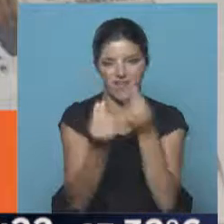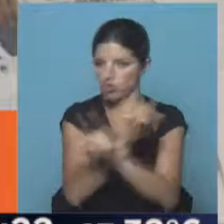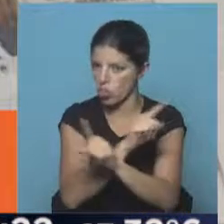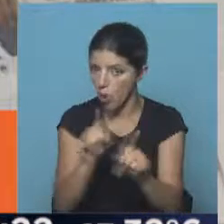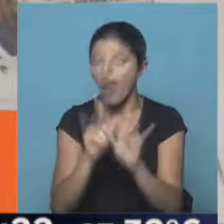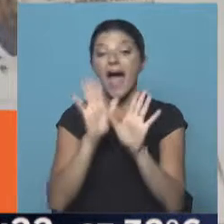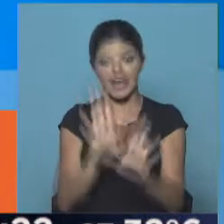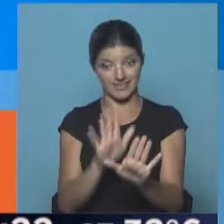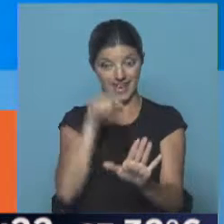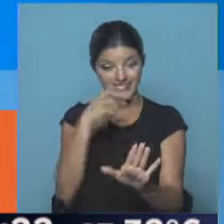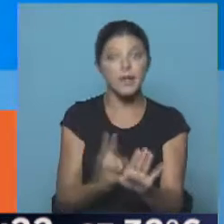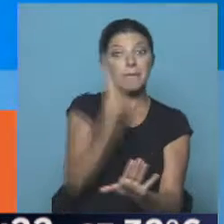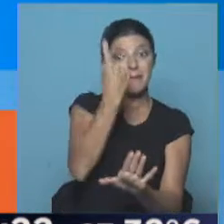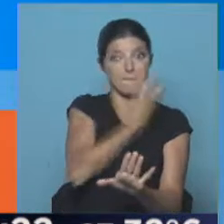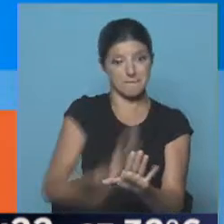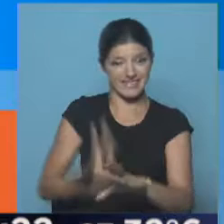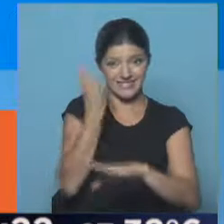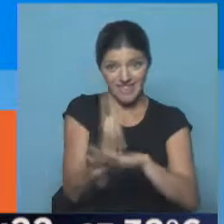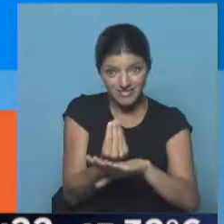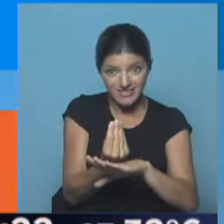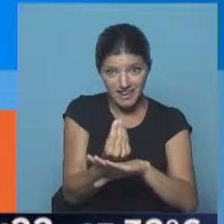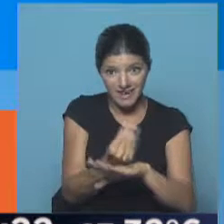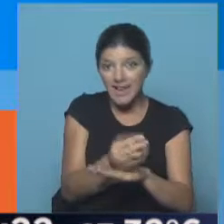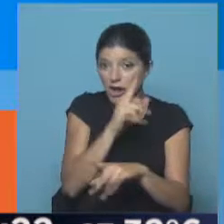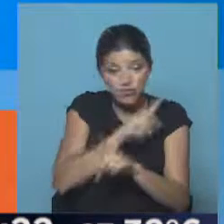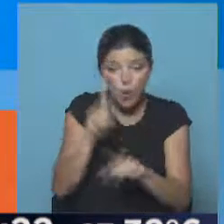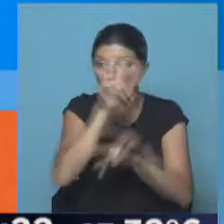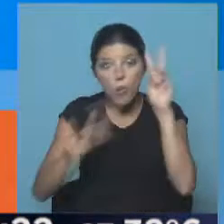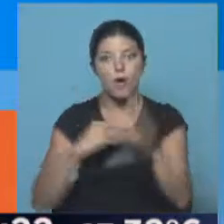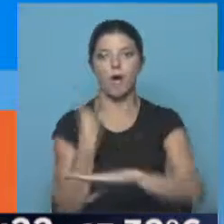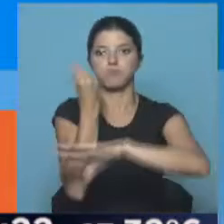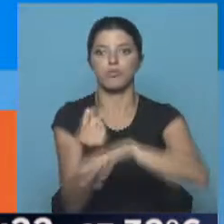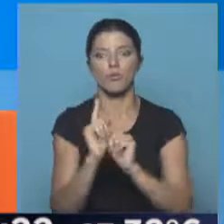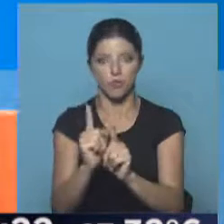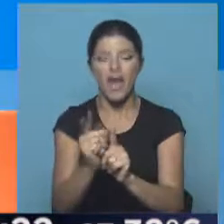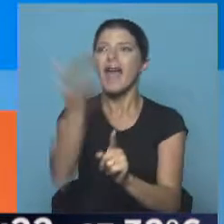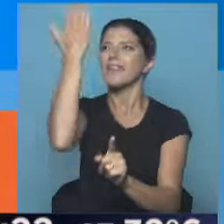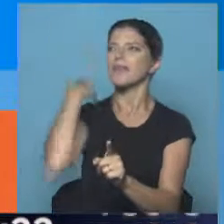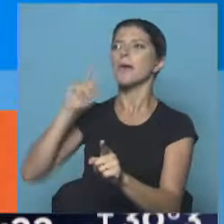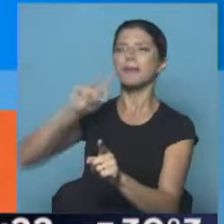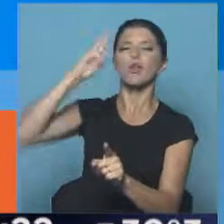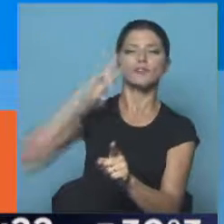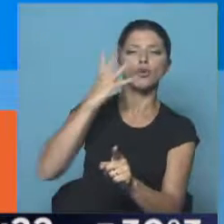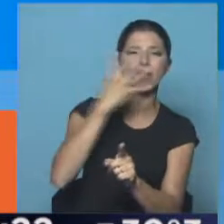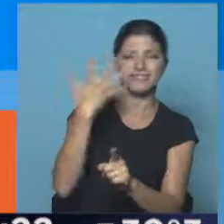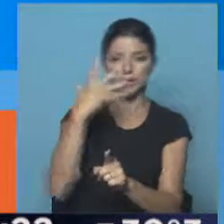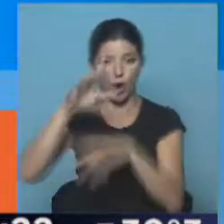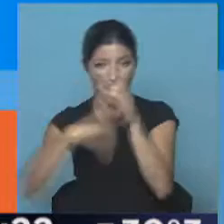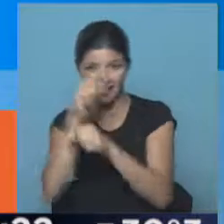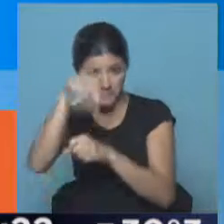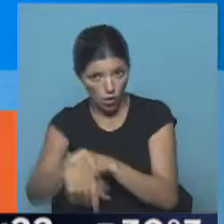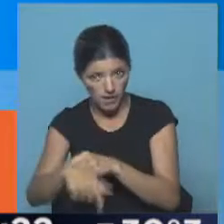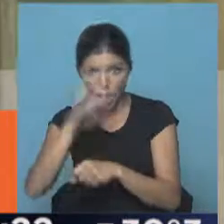convirtiéndose así en el primer mandatario francés que no va por la reelección desde 1945.